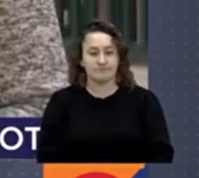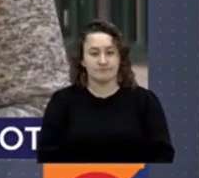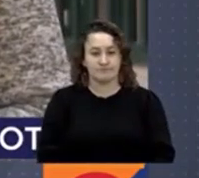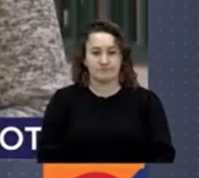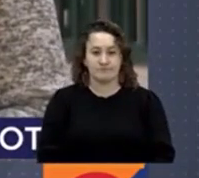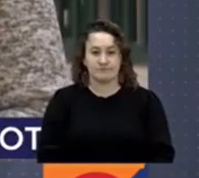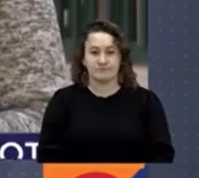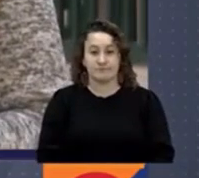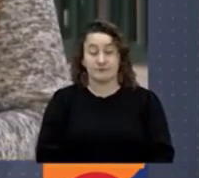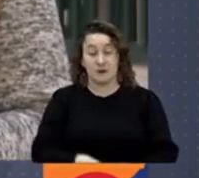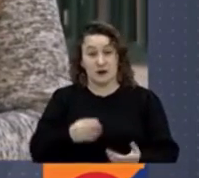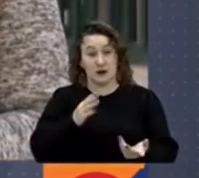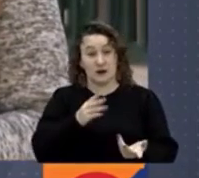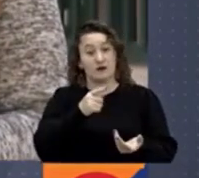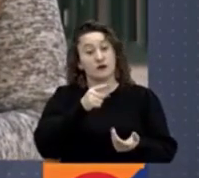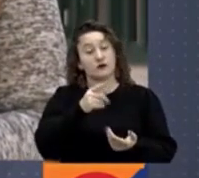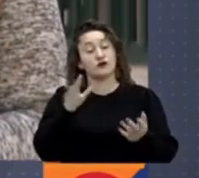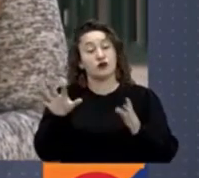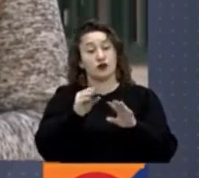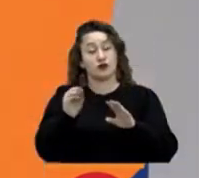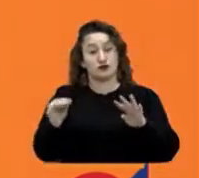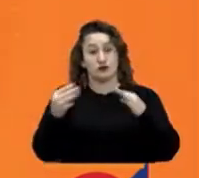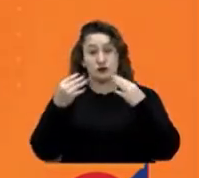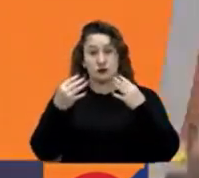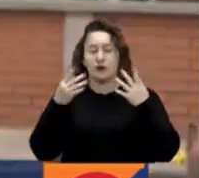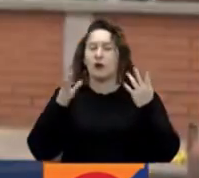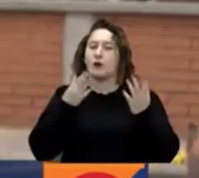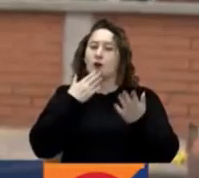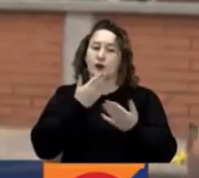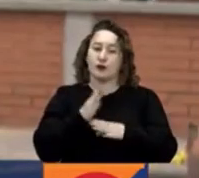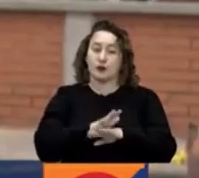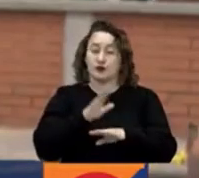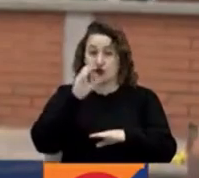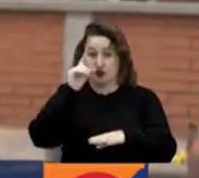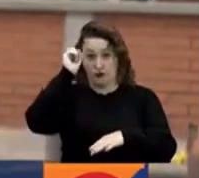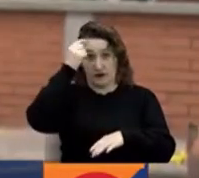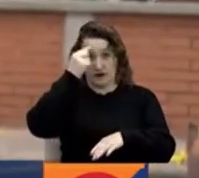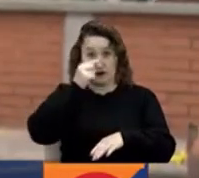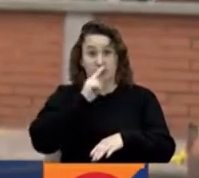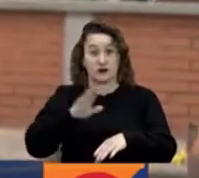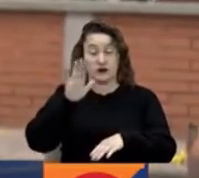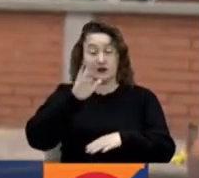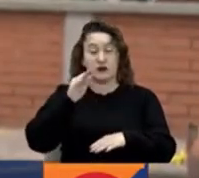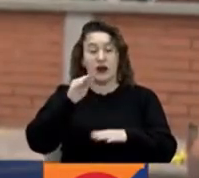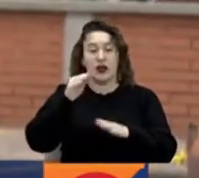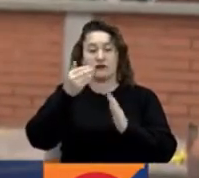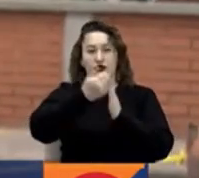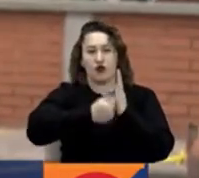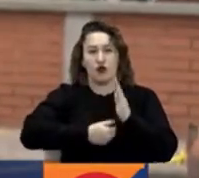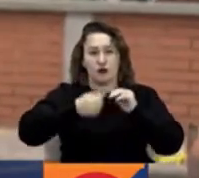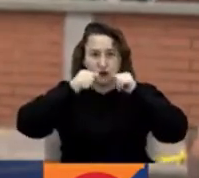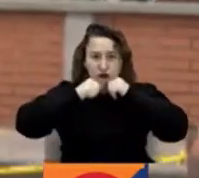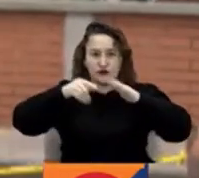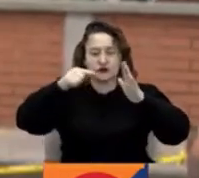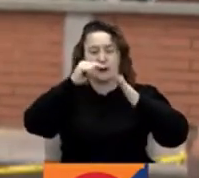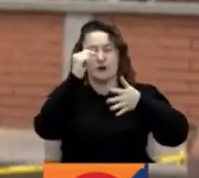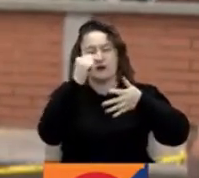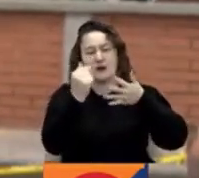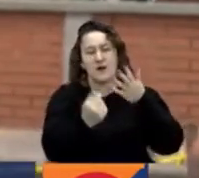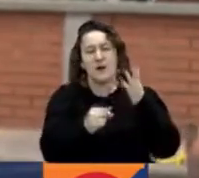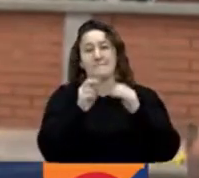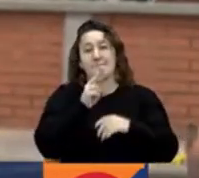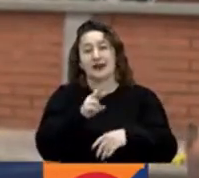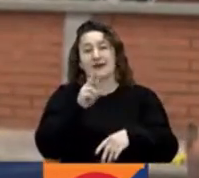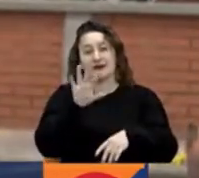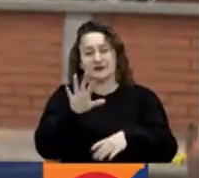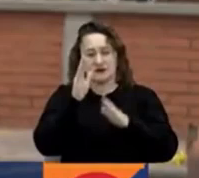Carlos, televidentes, muy buenas tardes. Pues el Gobierno Nacional emitió un documento con 25 medidas específicas para darle atención